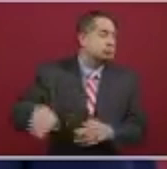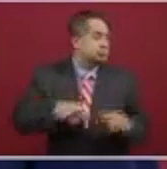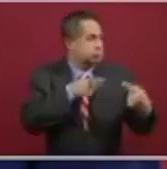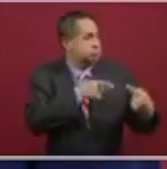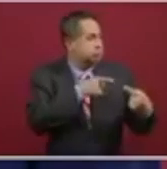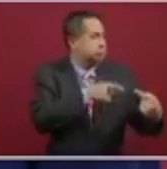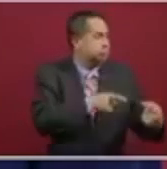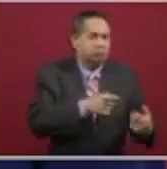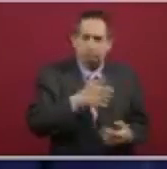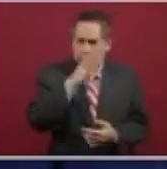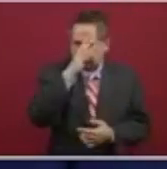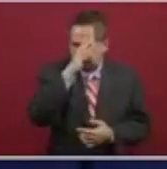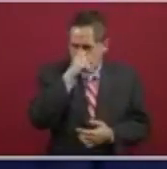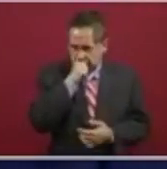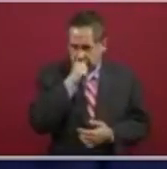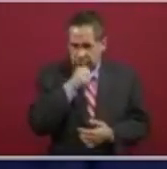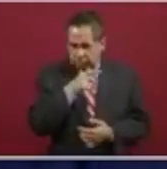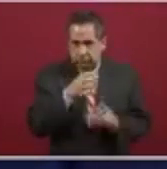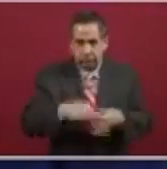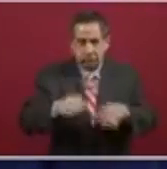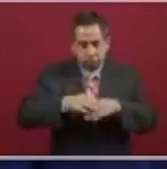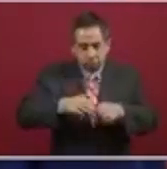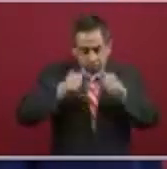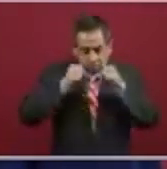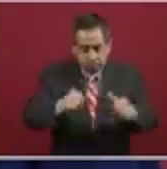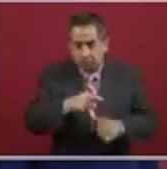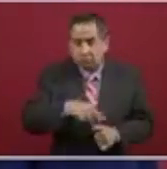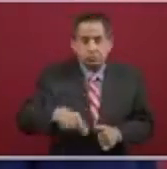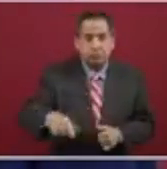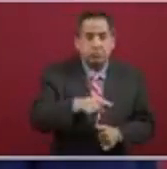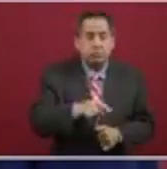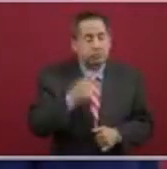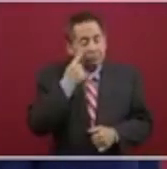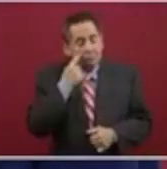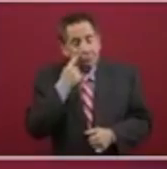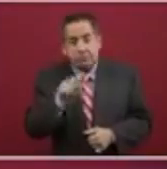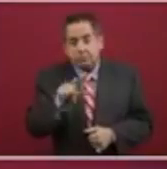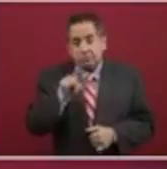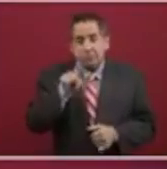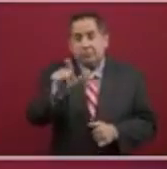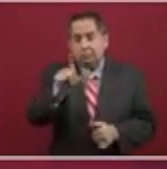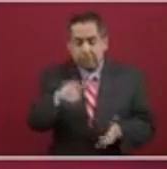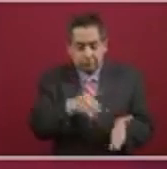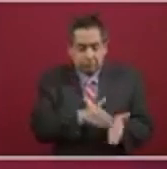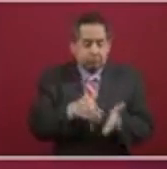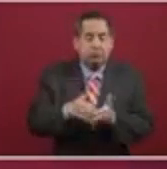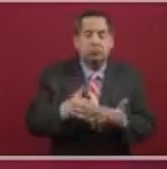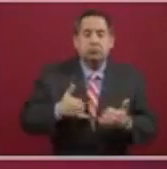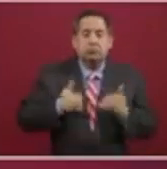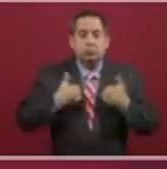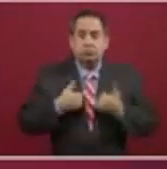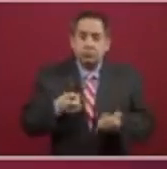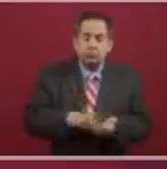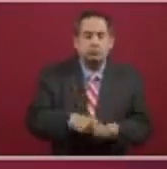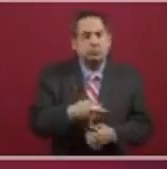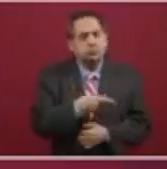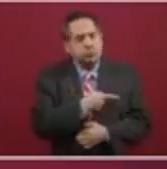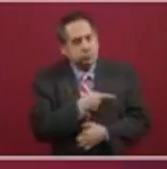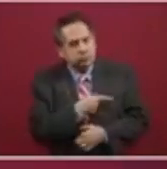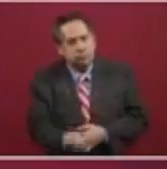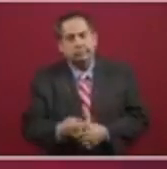Hay 17 millones de jóvenes en la pobreza en el